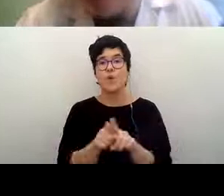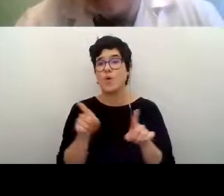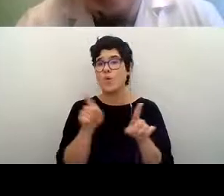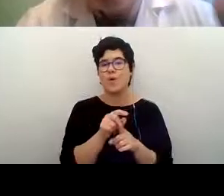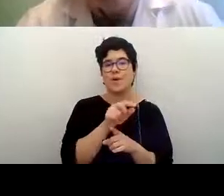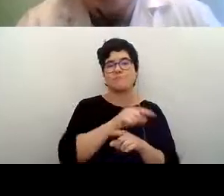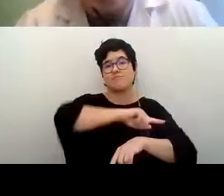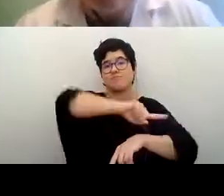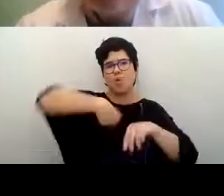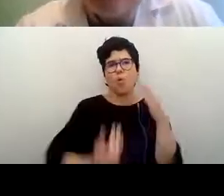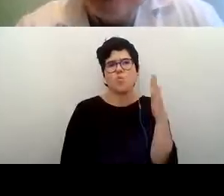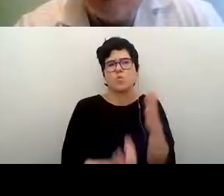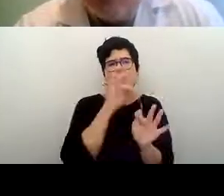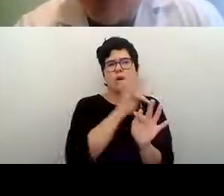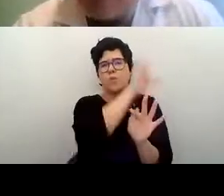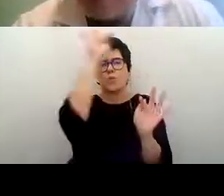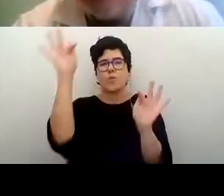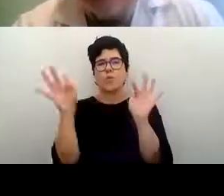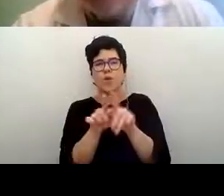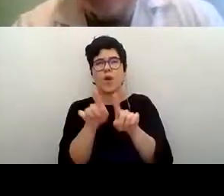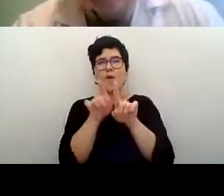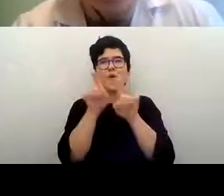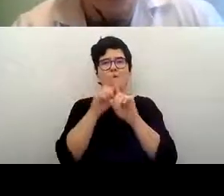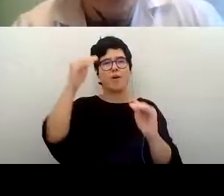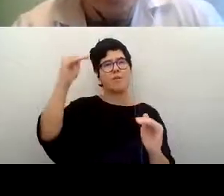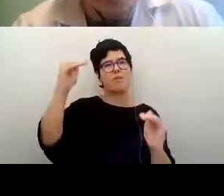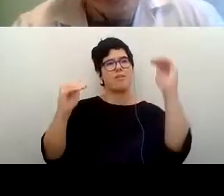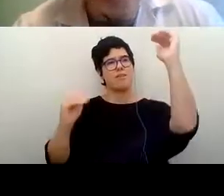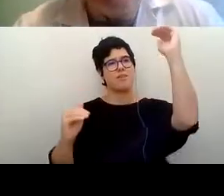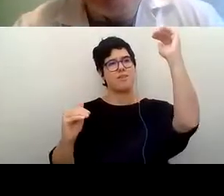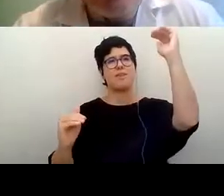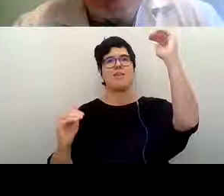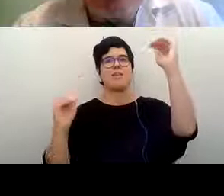juego, este partido entre estas dos hormonas, entre estos dos neurotransmisores.